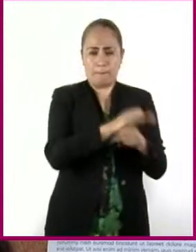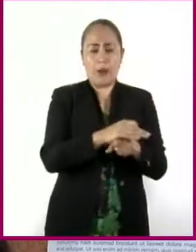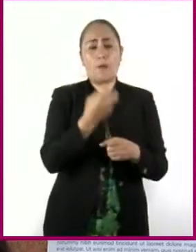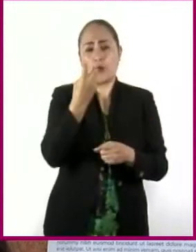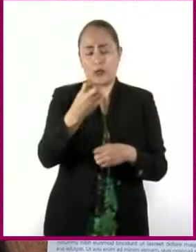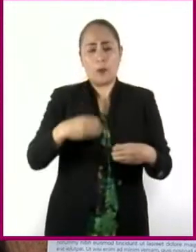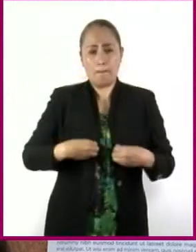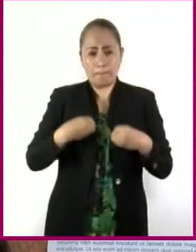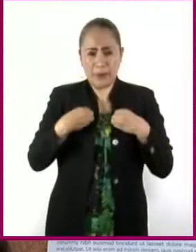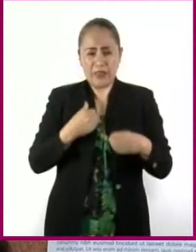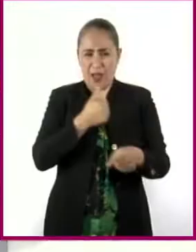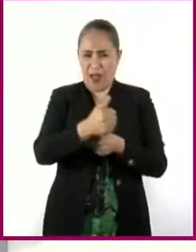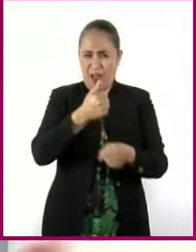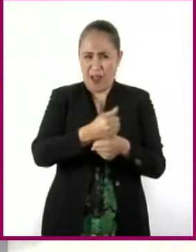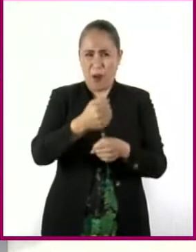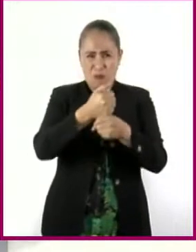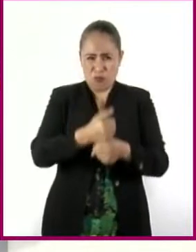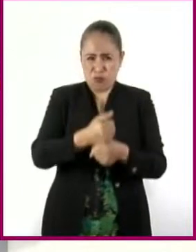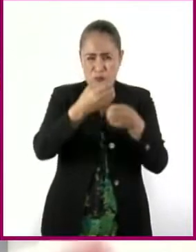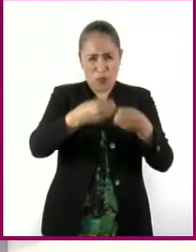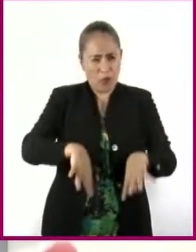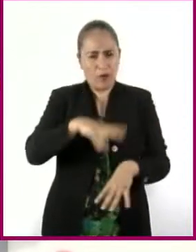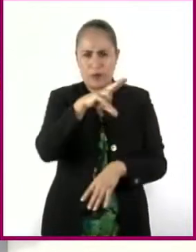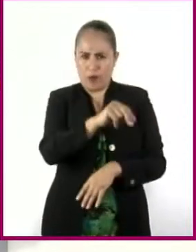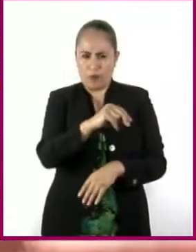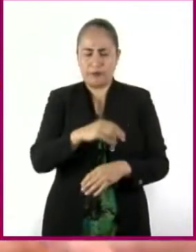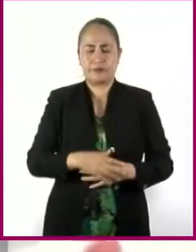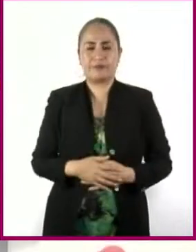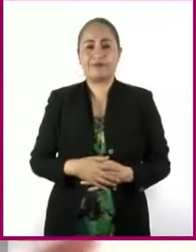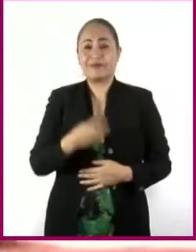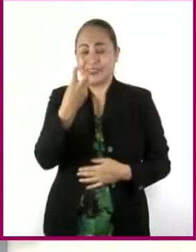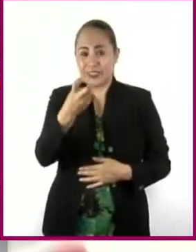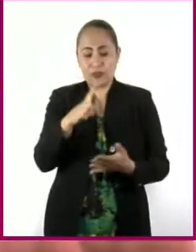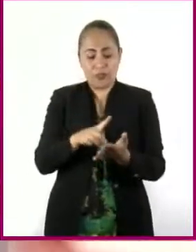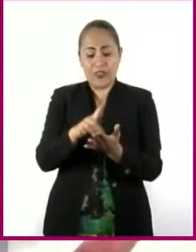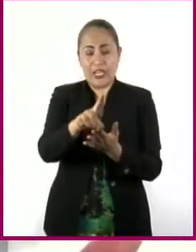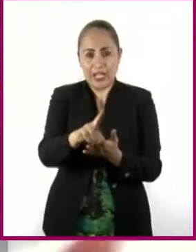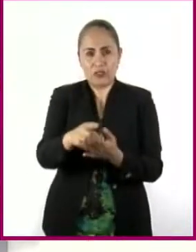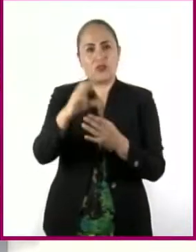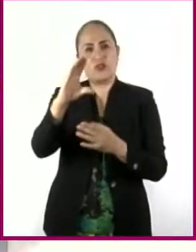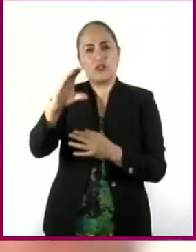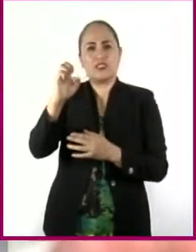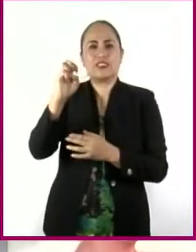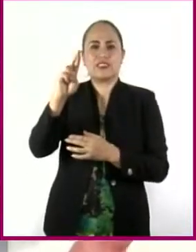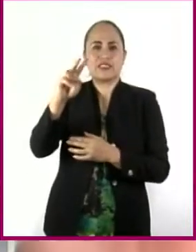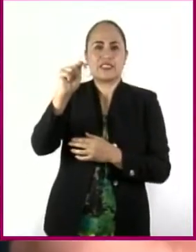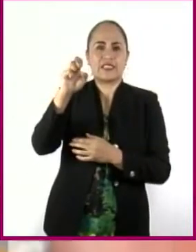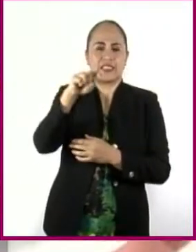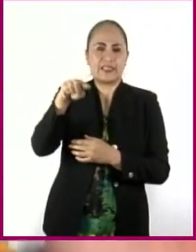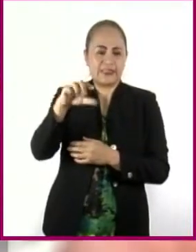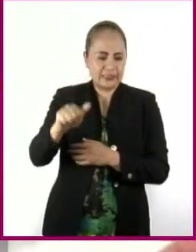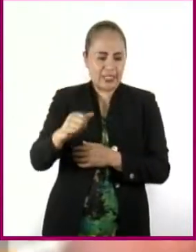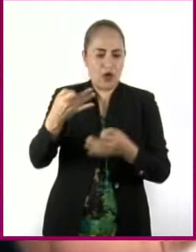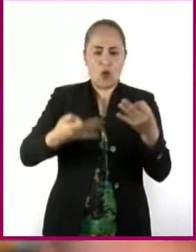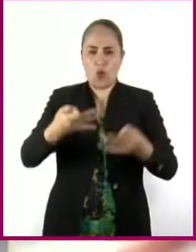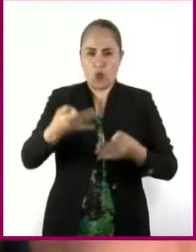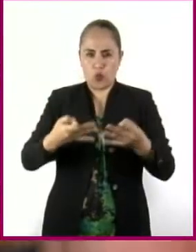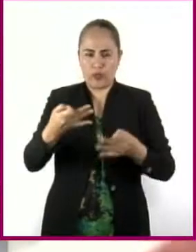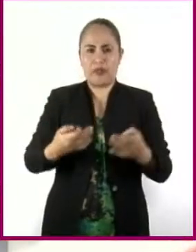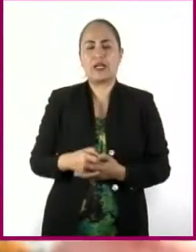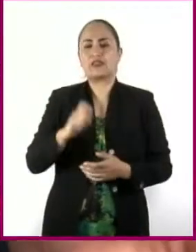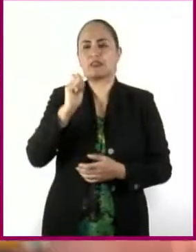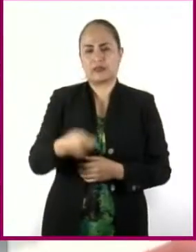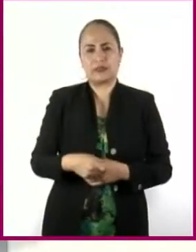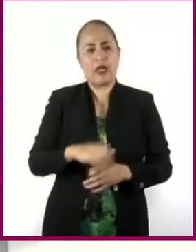vida libre de violencia. Me llama la atención esto que dicen del derecho a la certeza jurídica. O sea, que deben recibir un